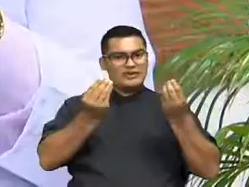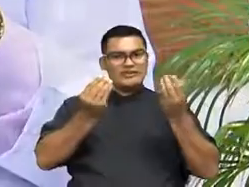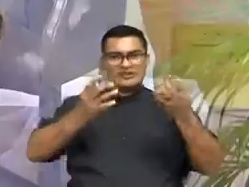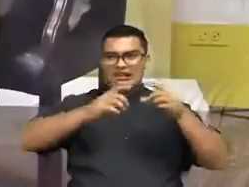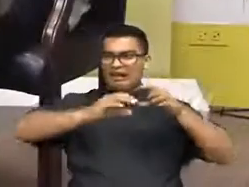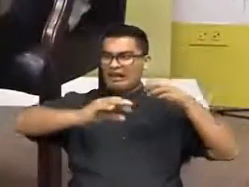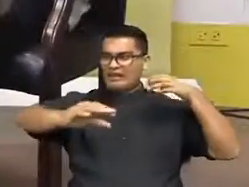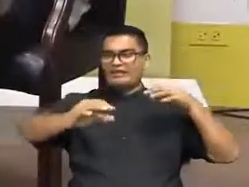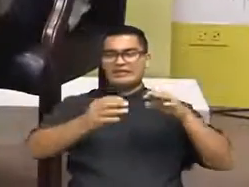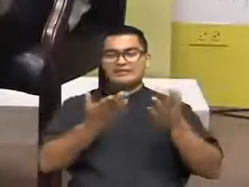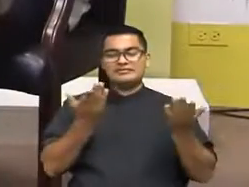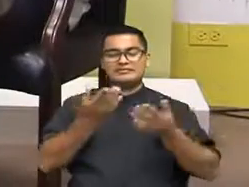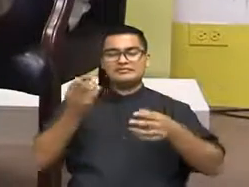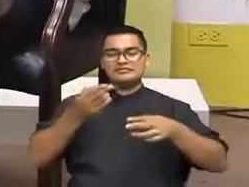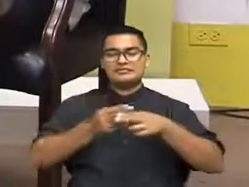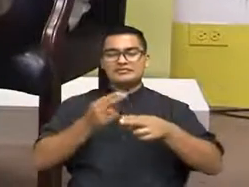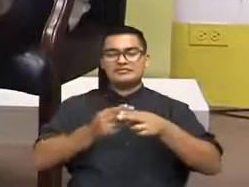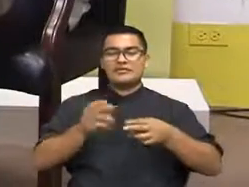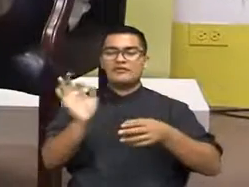tipos